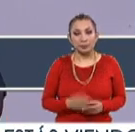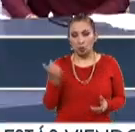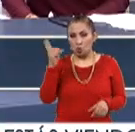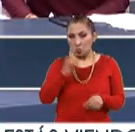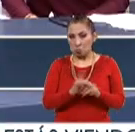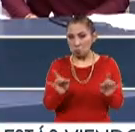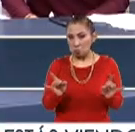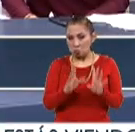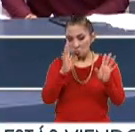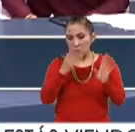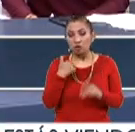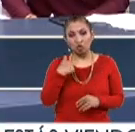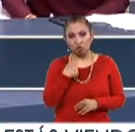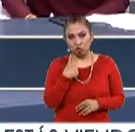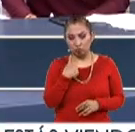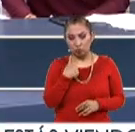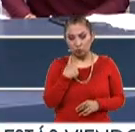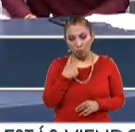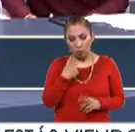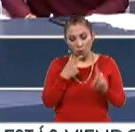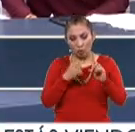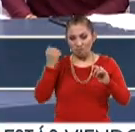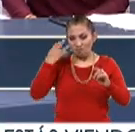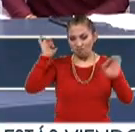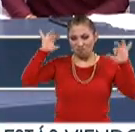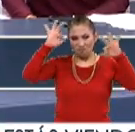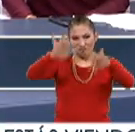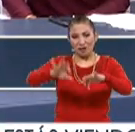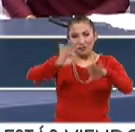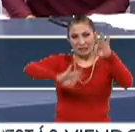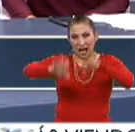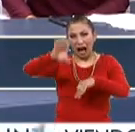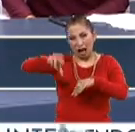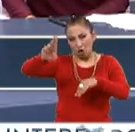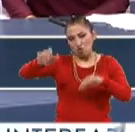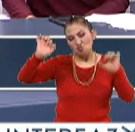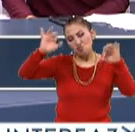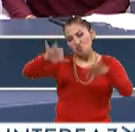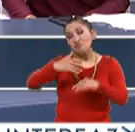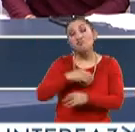un día estaba yo en un congreso de física en Cancún.